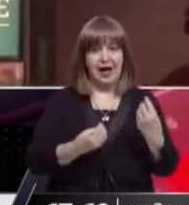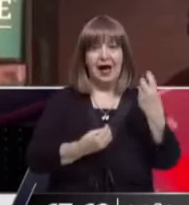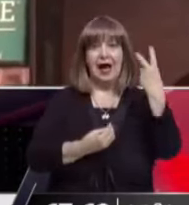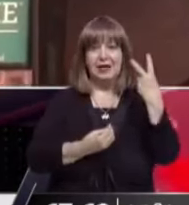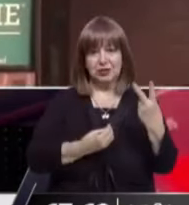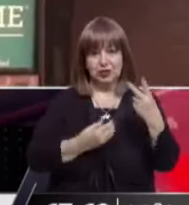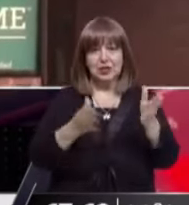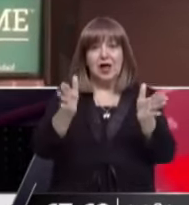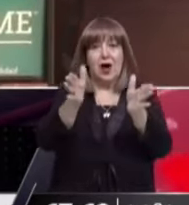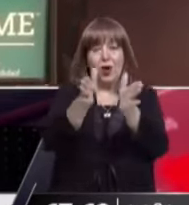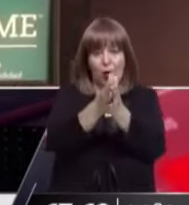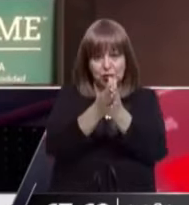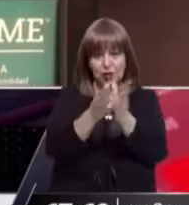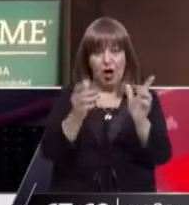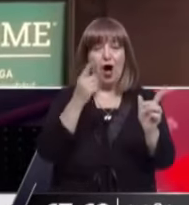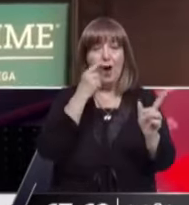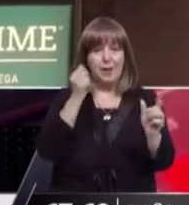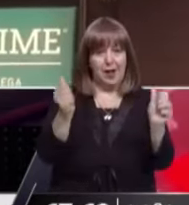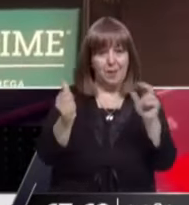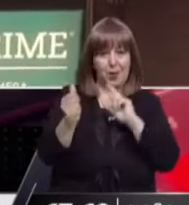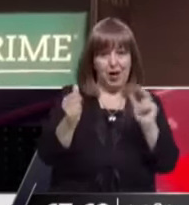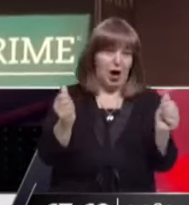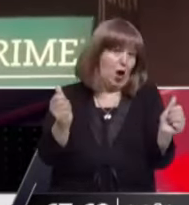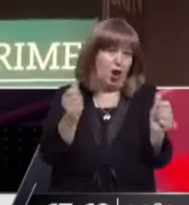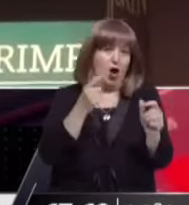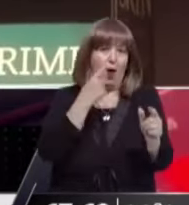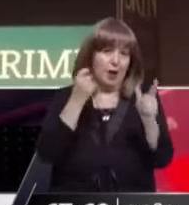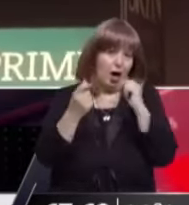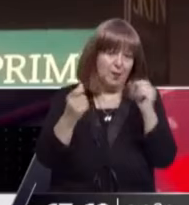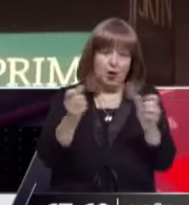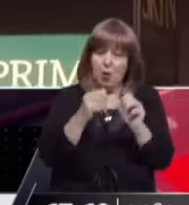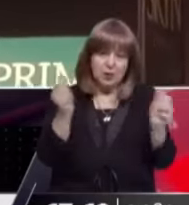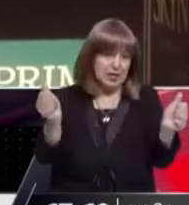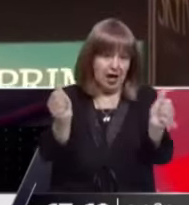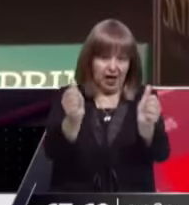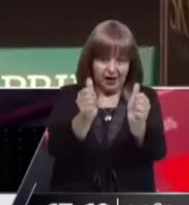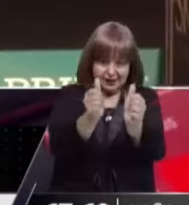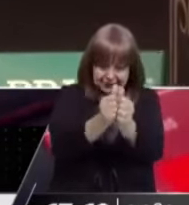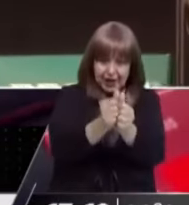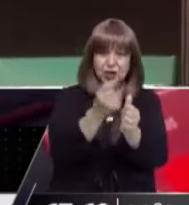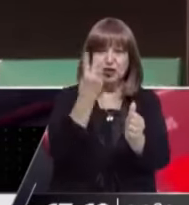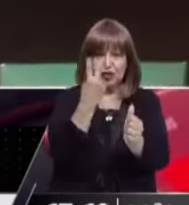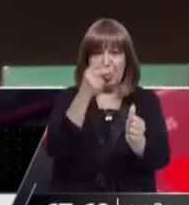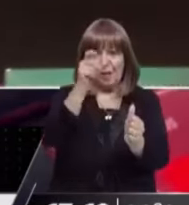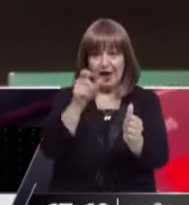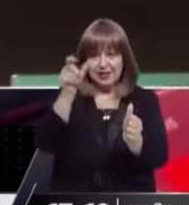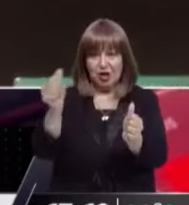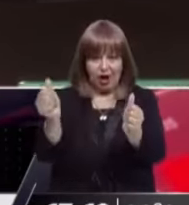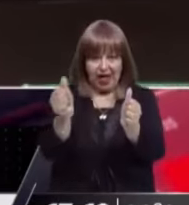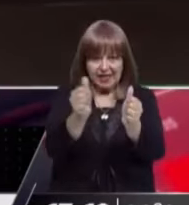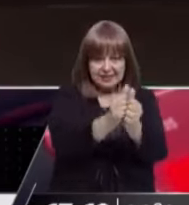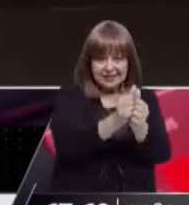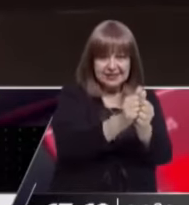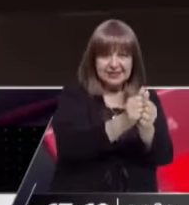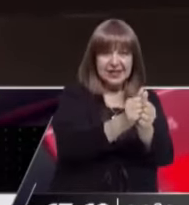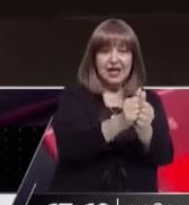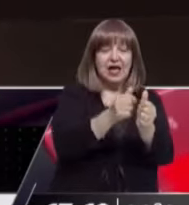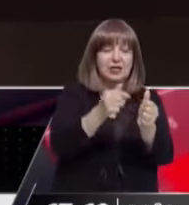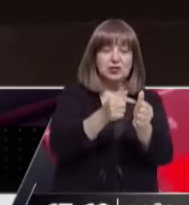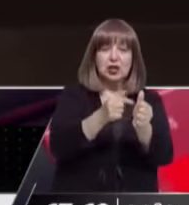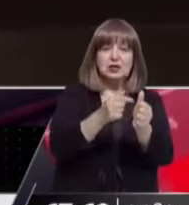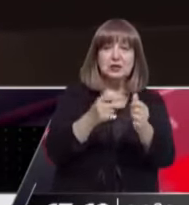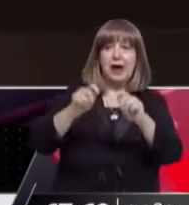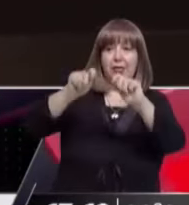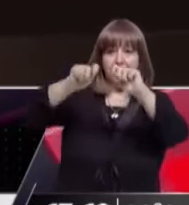la pareja cuando van a tener una relación íntima. Entonces, quien no quiere usar el preservativo, la otra persona no tiene que aceptar